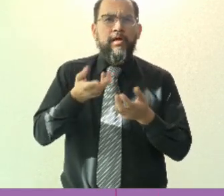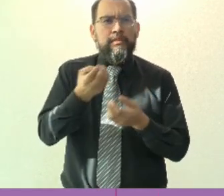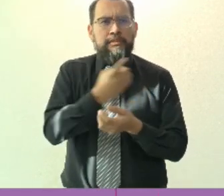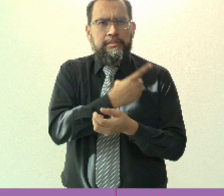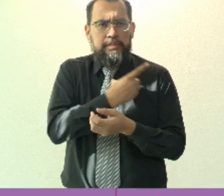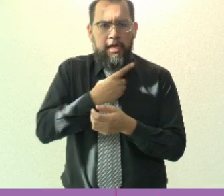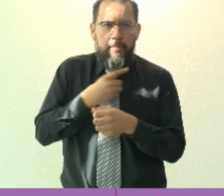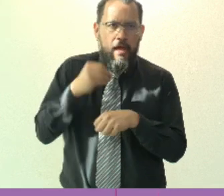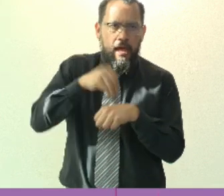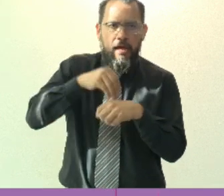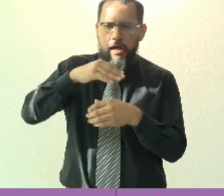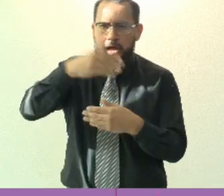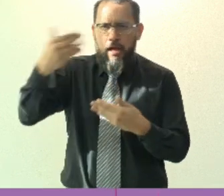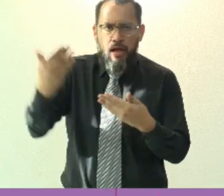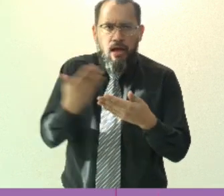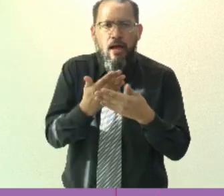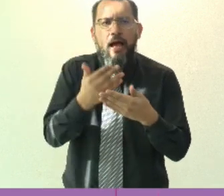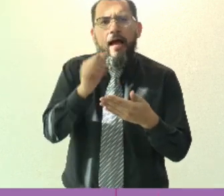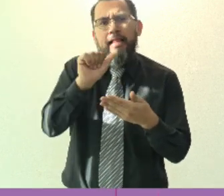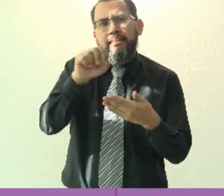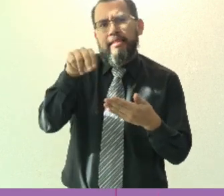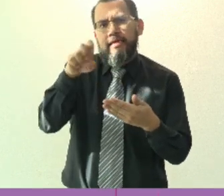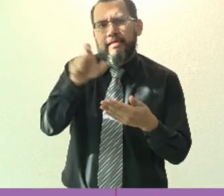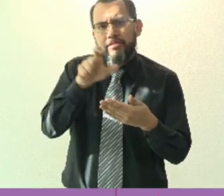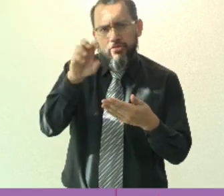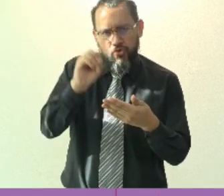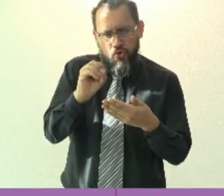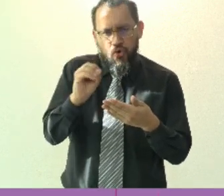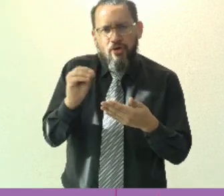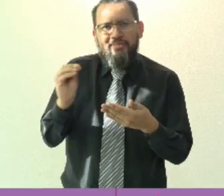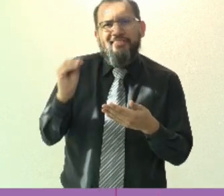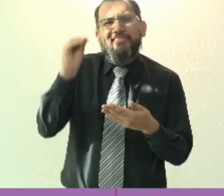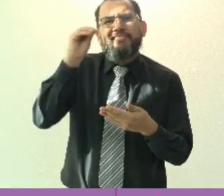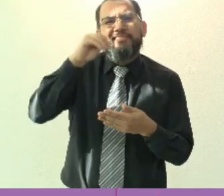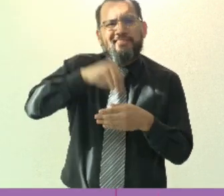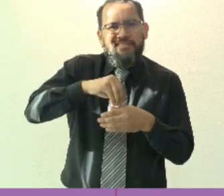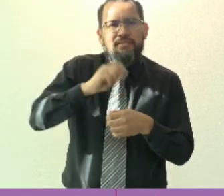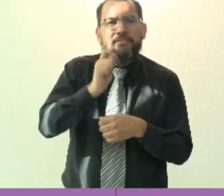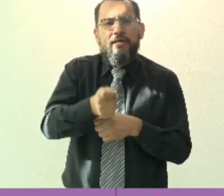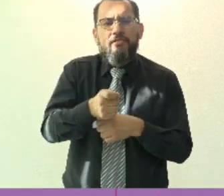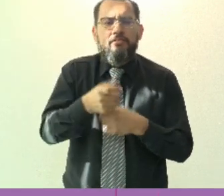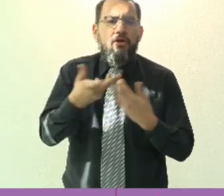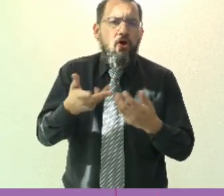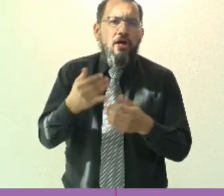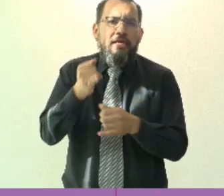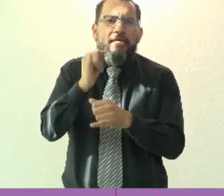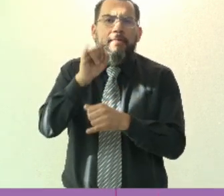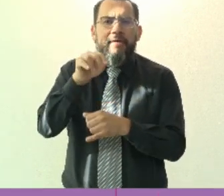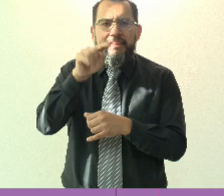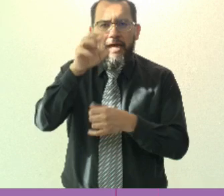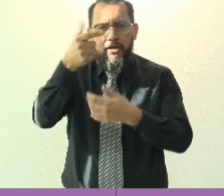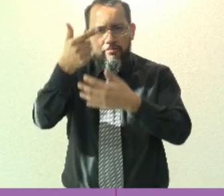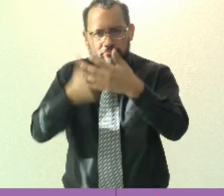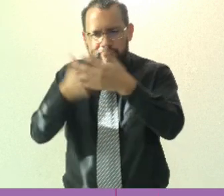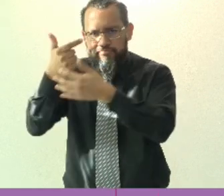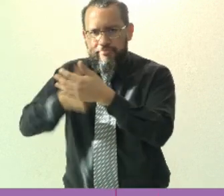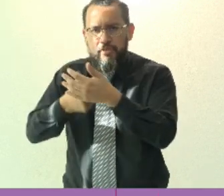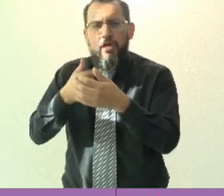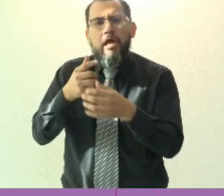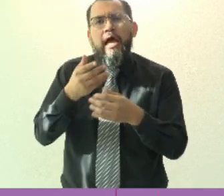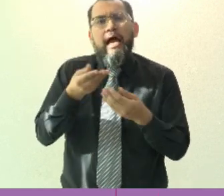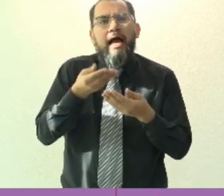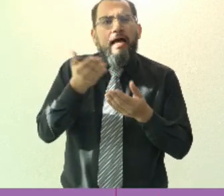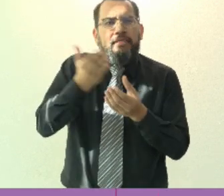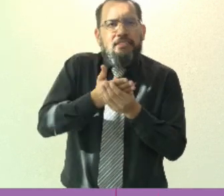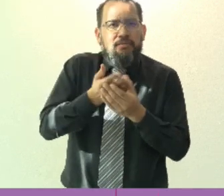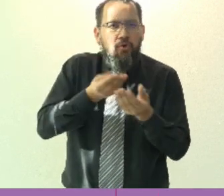como anexos todos los inventarios documentales, es decir, desde el inventario general por expedientes de archivo de